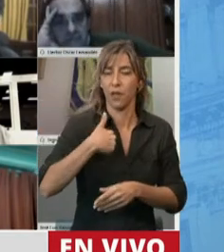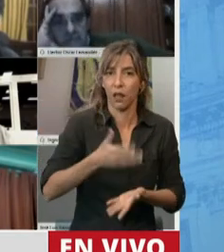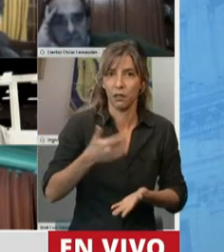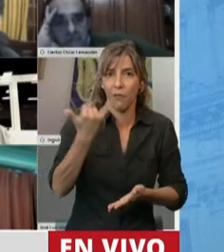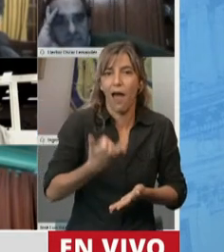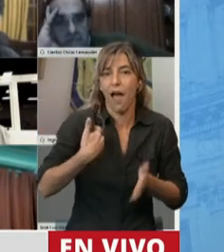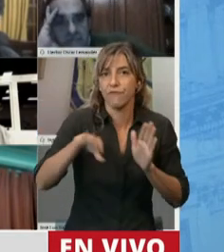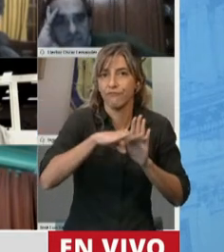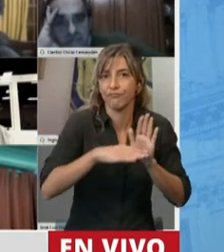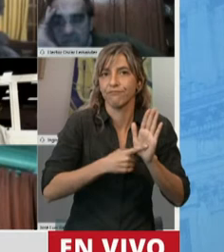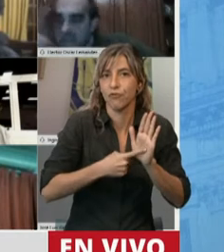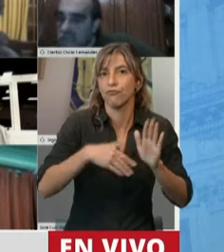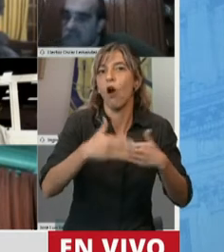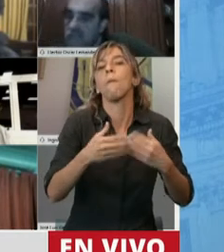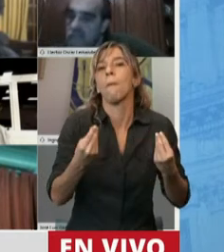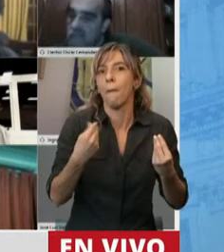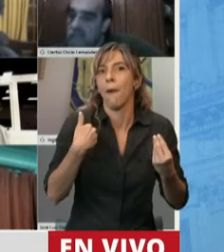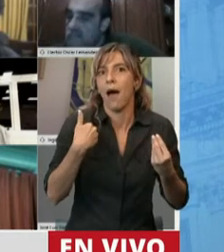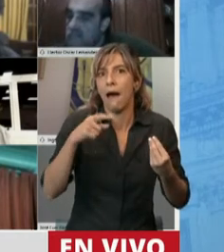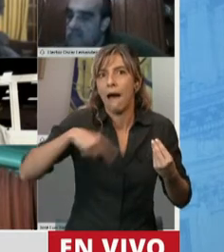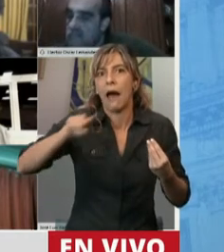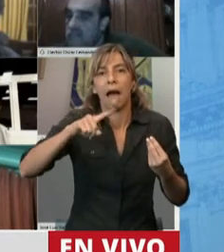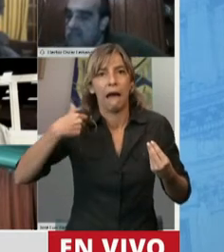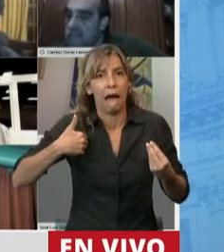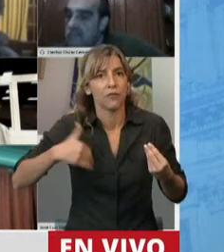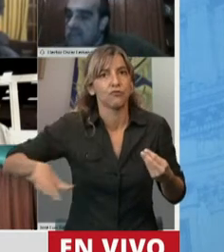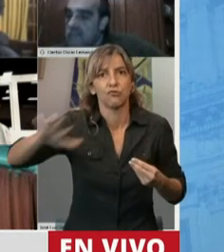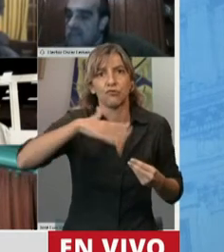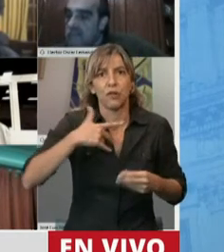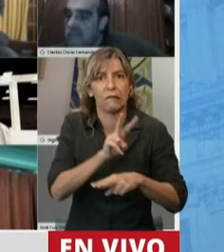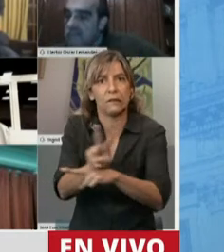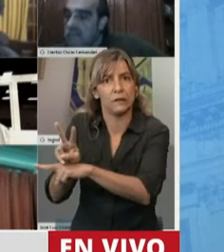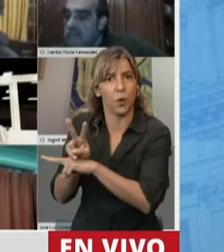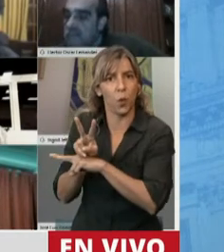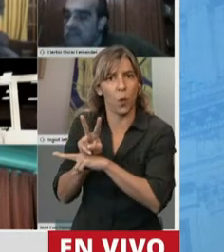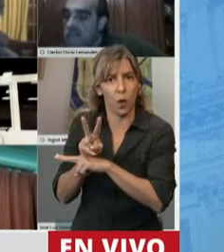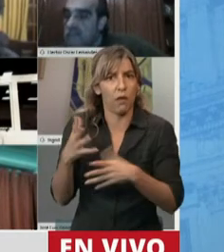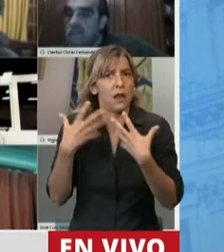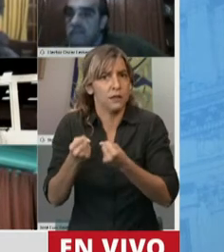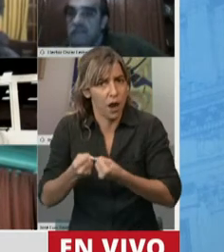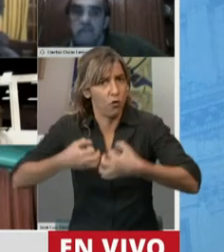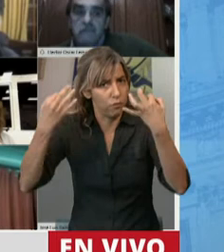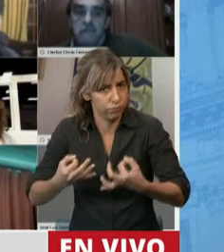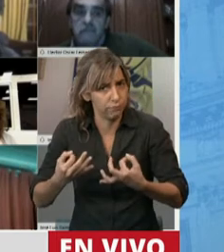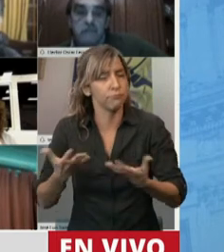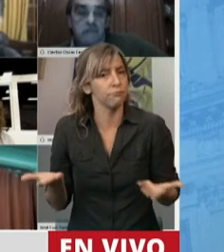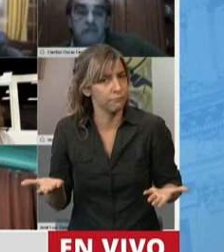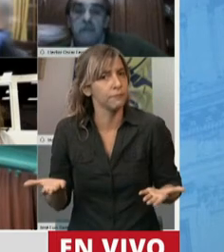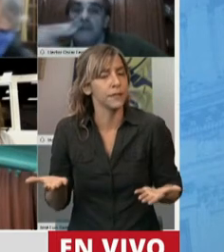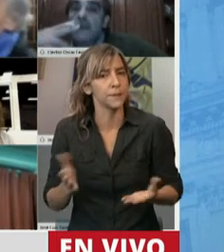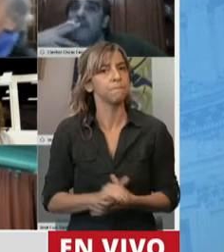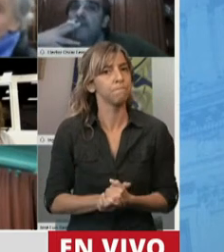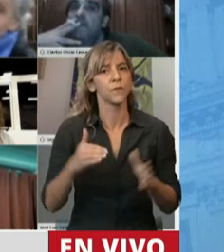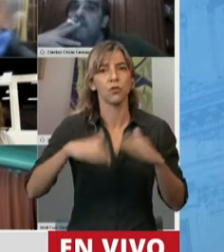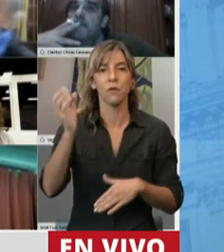para preservar y privilegiar la salud de todos los argentinos. Y quizás lo más